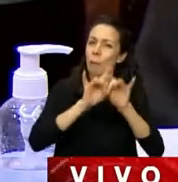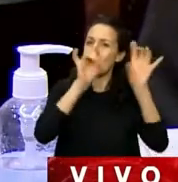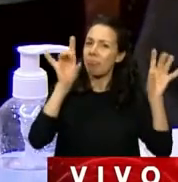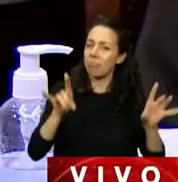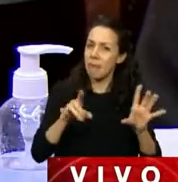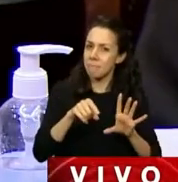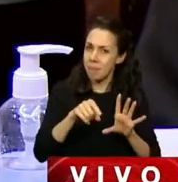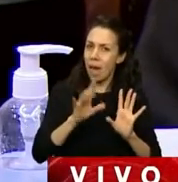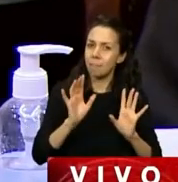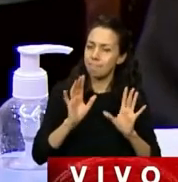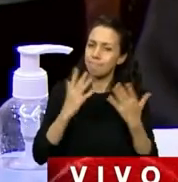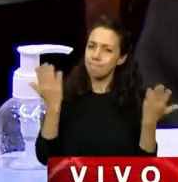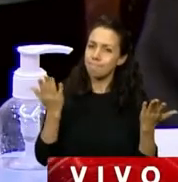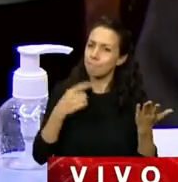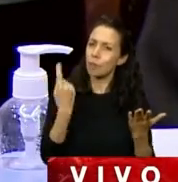Por ello,